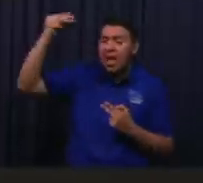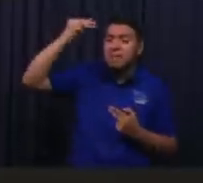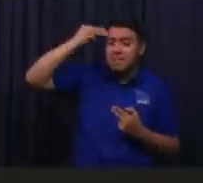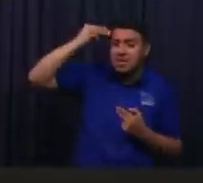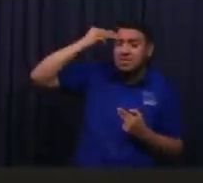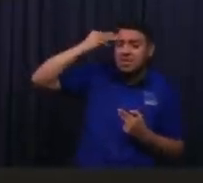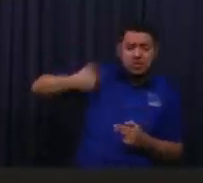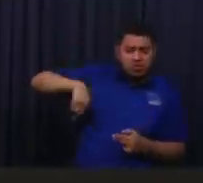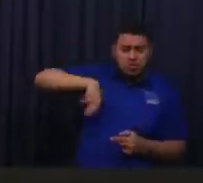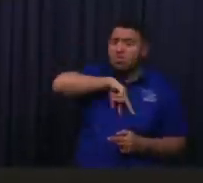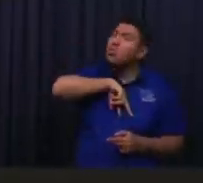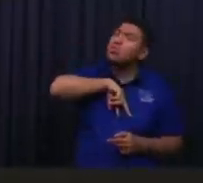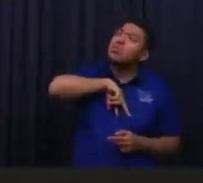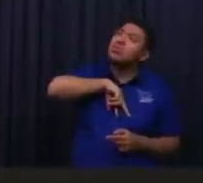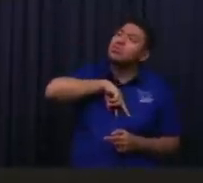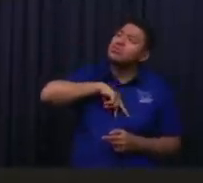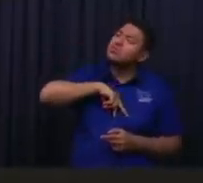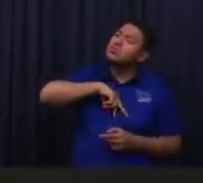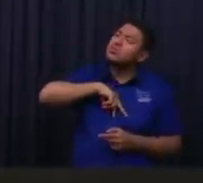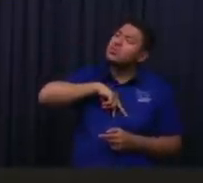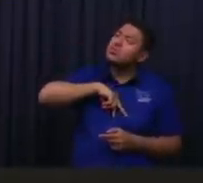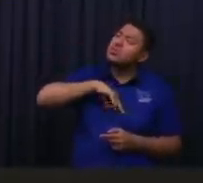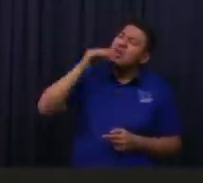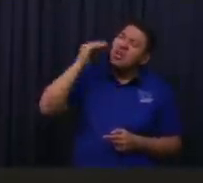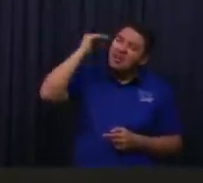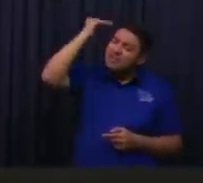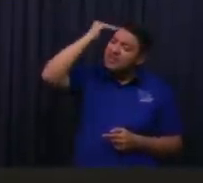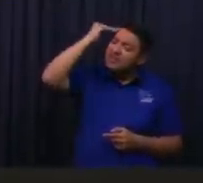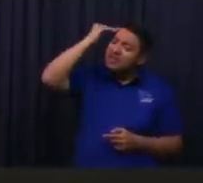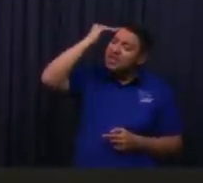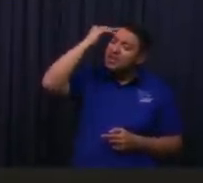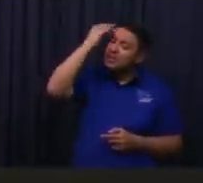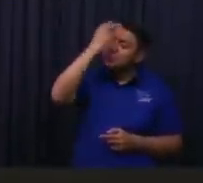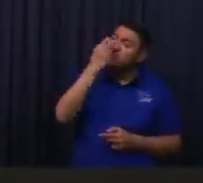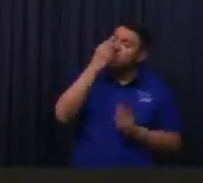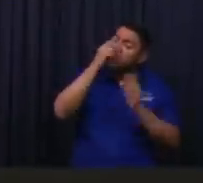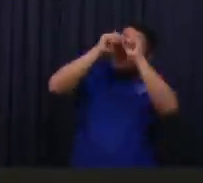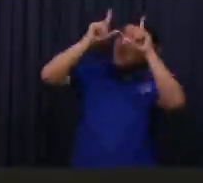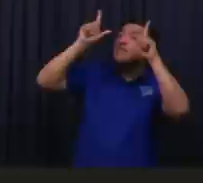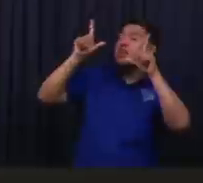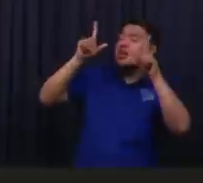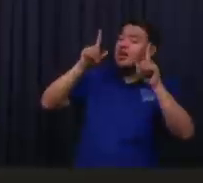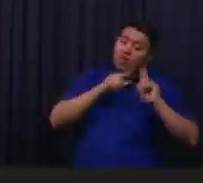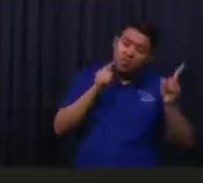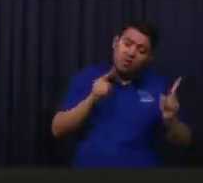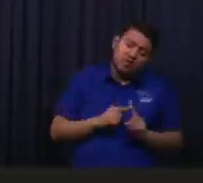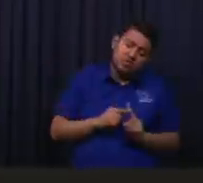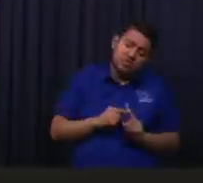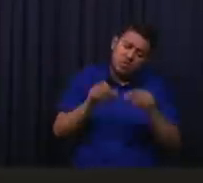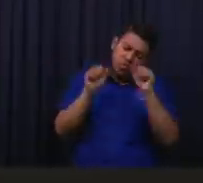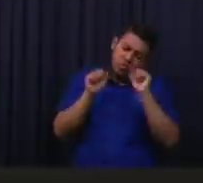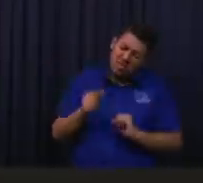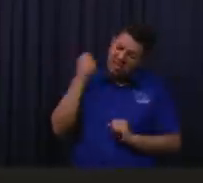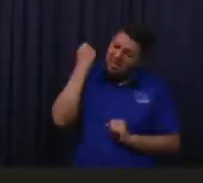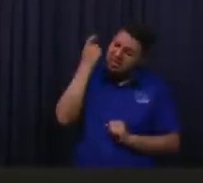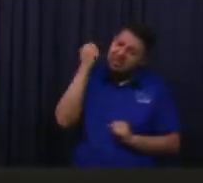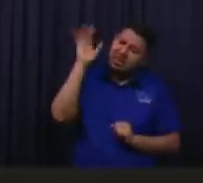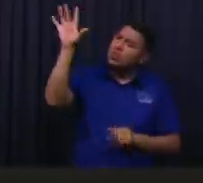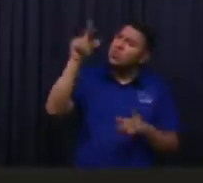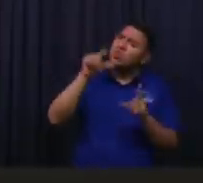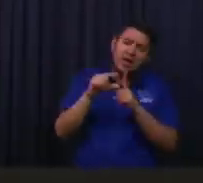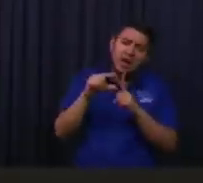Señor, sobre nuestro cerebro, nuestro cuerpo. Abra nuestros ojos, nuestro corazón, nuestra boca, Señor, nuestra